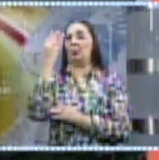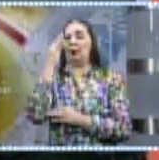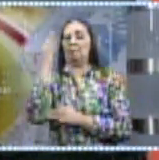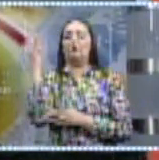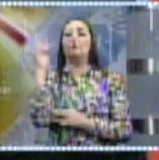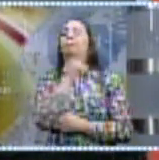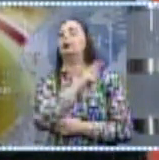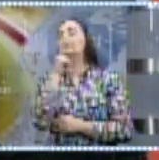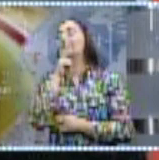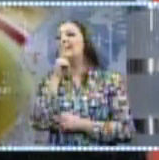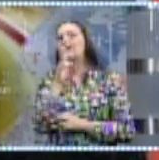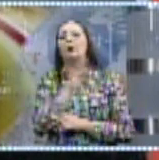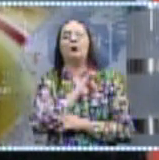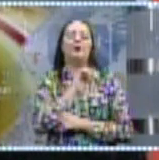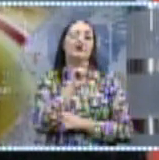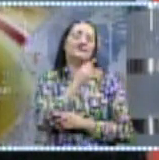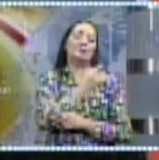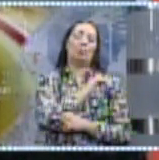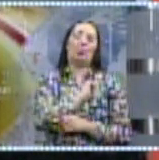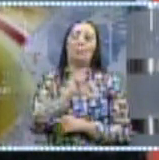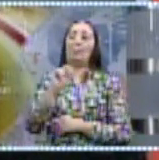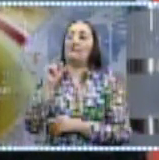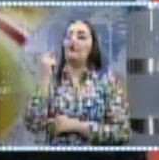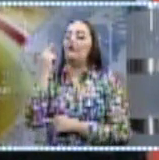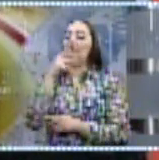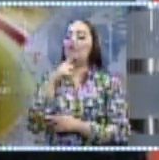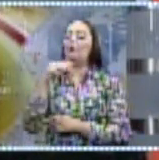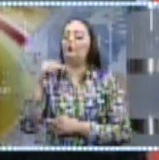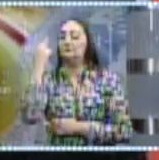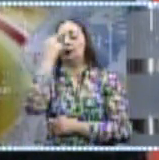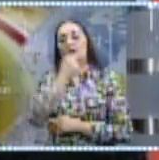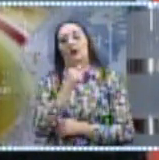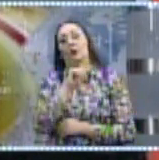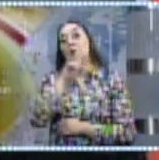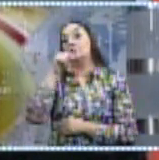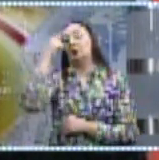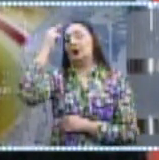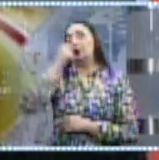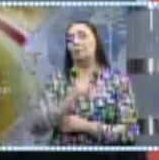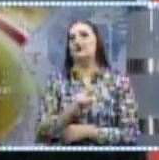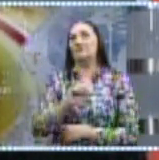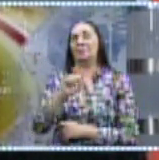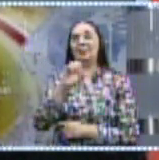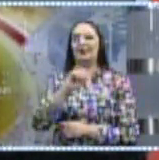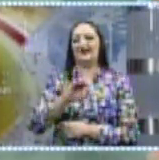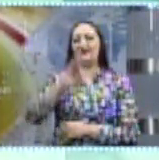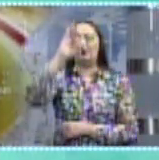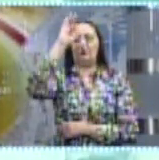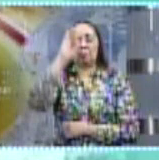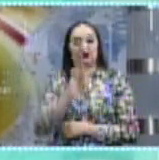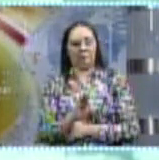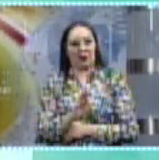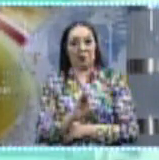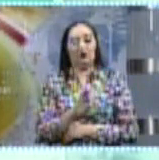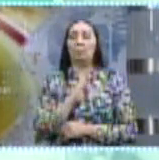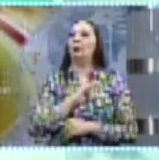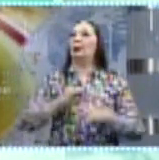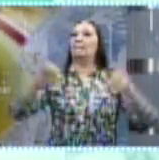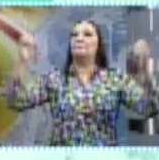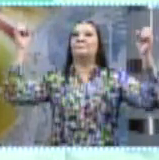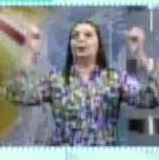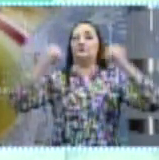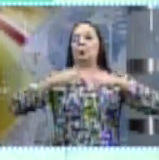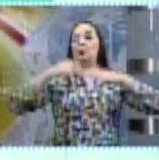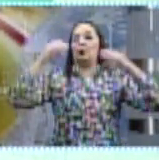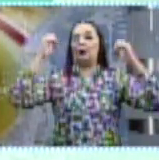norte de 5 a 20 kilómetros por hora y en la noche sube a 60 por ciento de manera le reitero ocasional sin